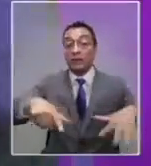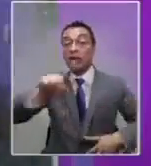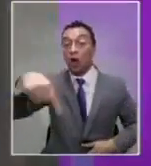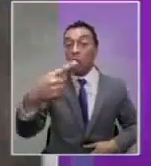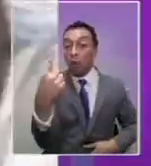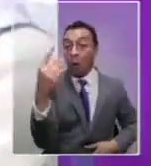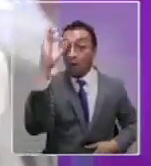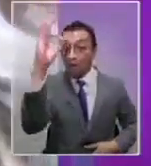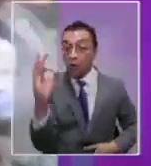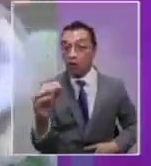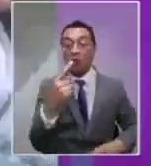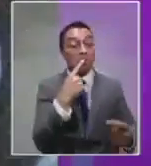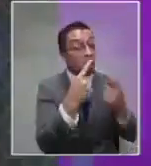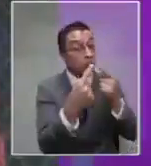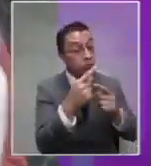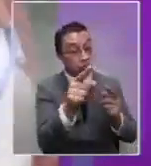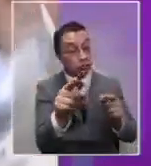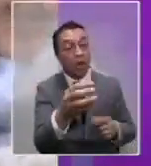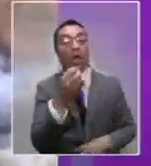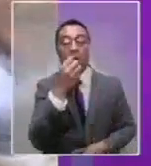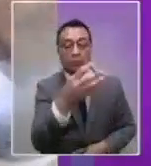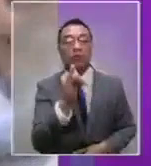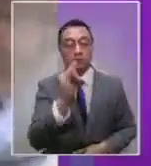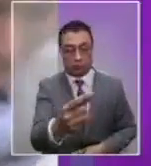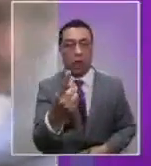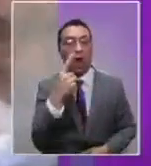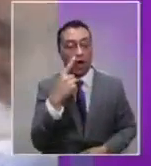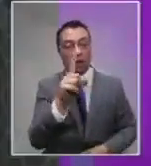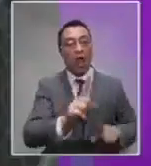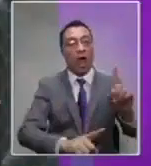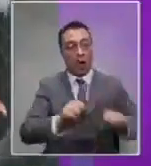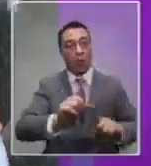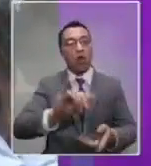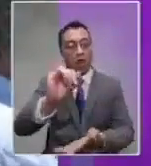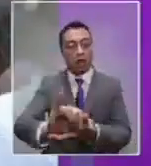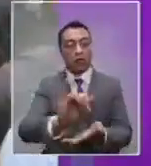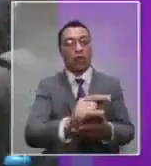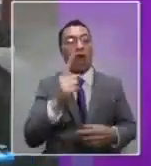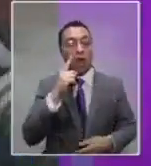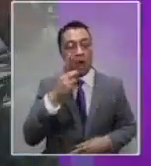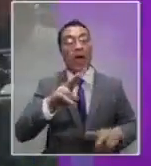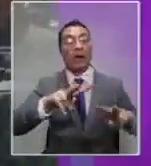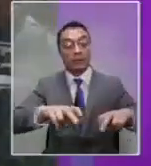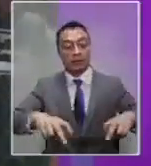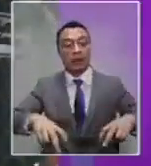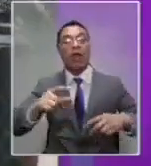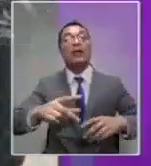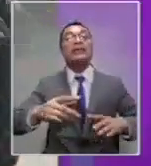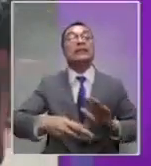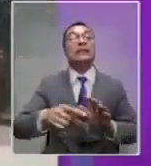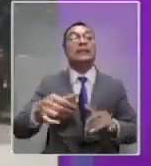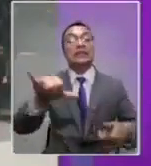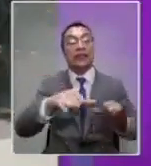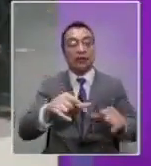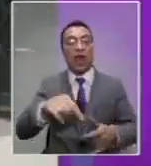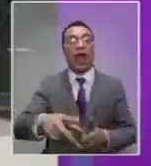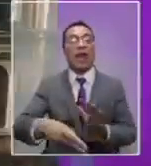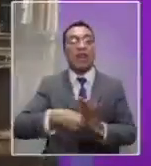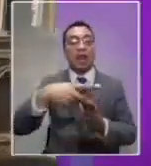un 17,1% de los encuestados declaró conocer alguna institución que se dedique a la investigación científica a nivel